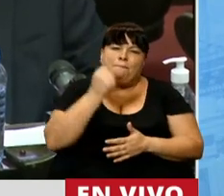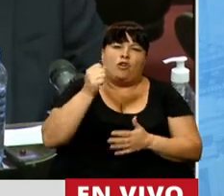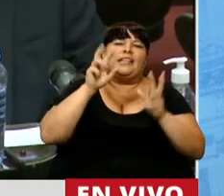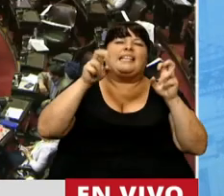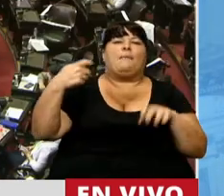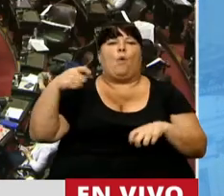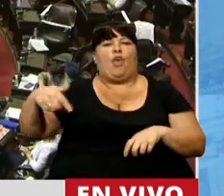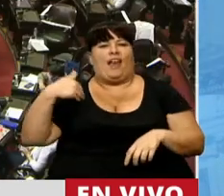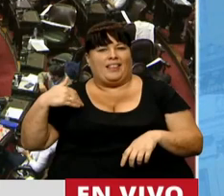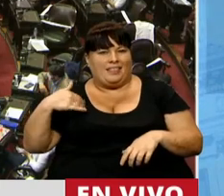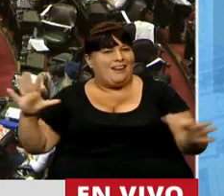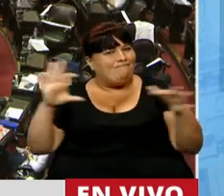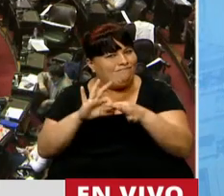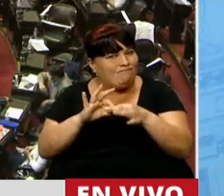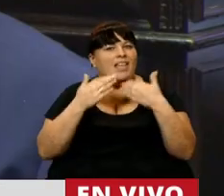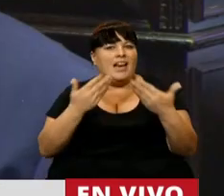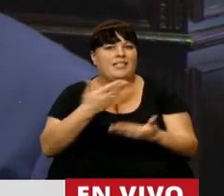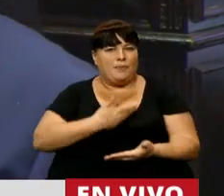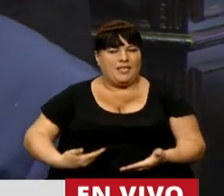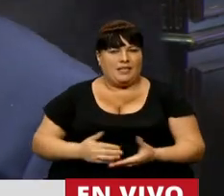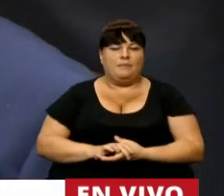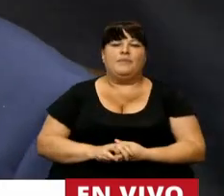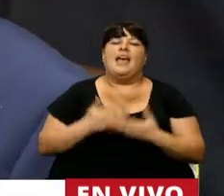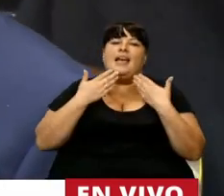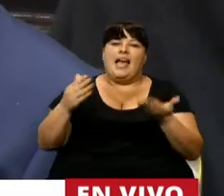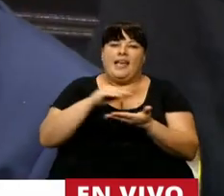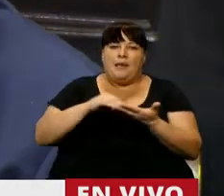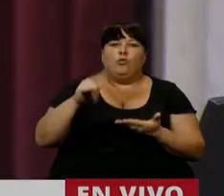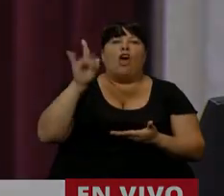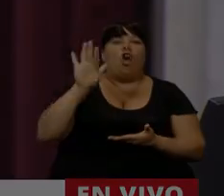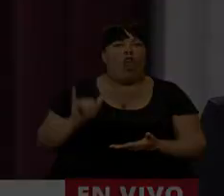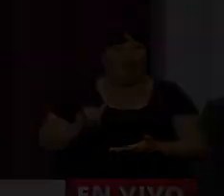sistema previsional argentino. Gracias, presidente. Gracias, diputado Rodríguez.